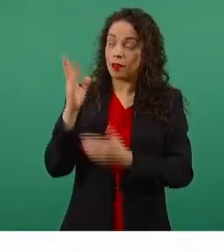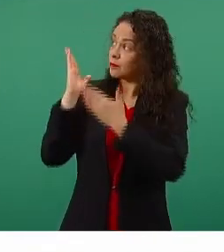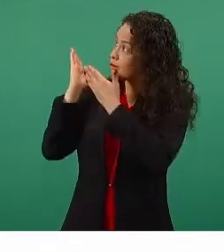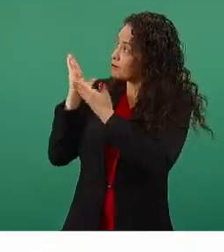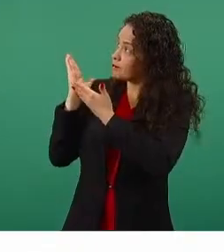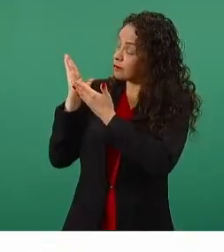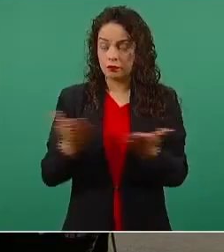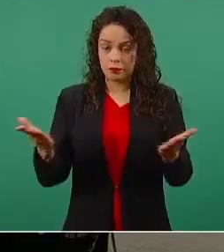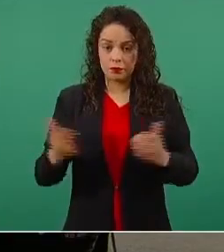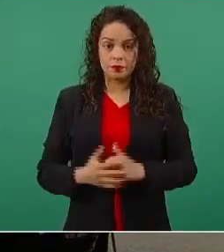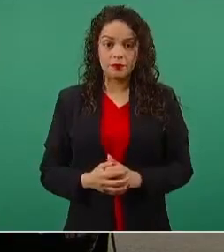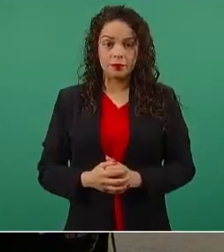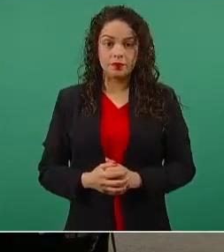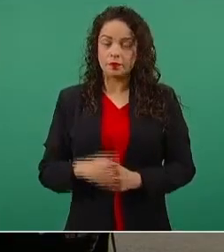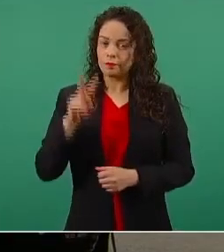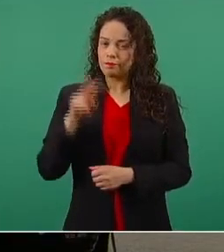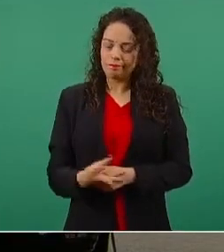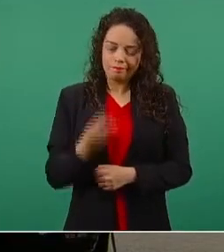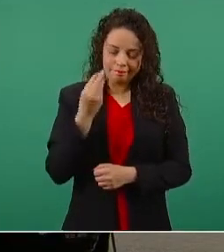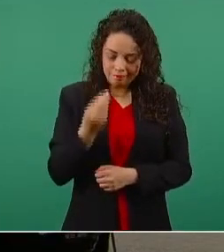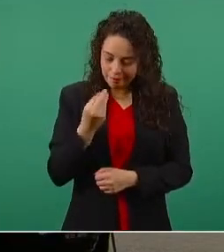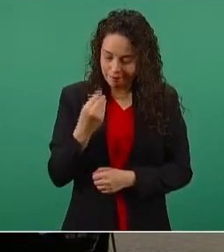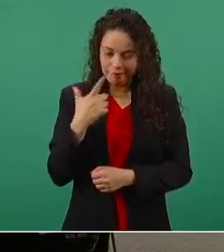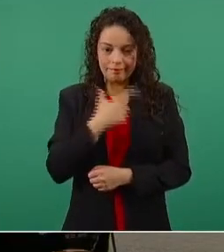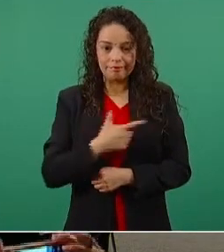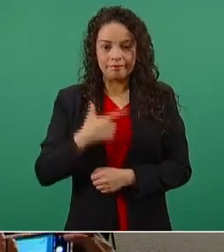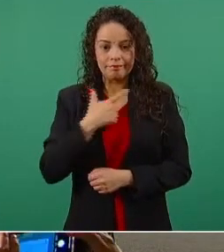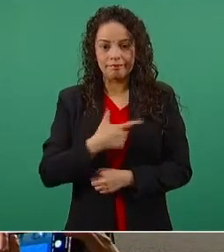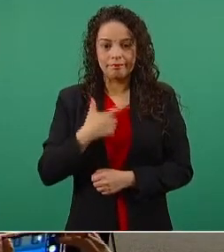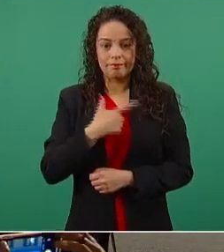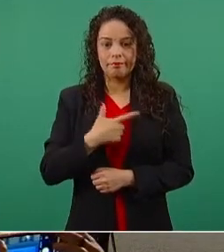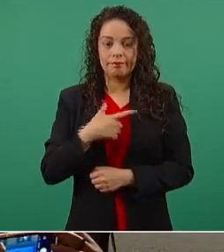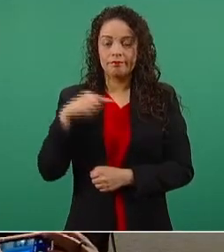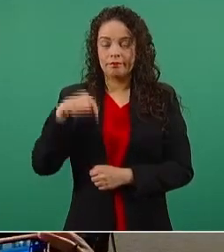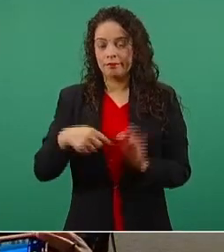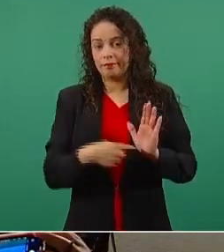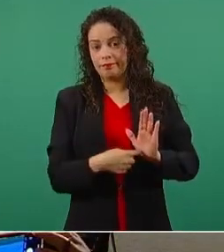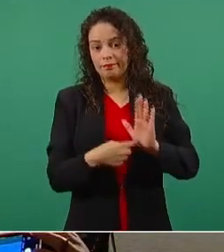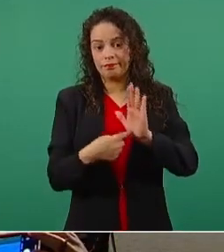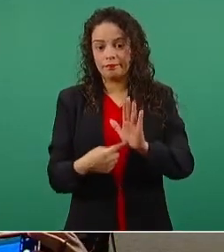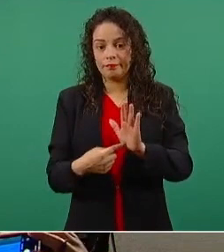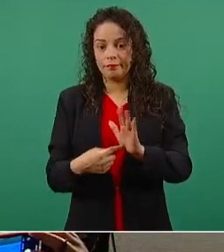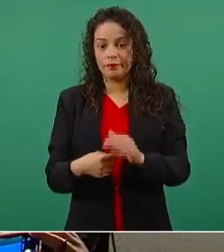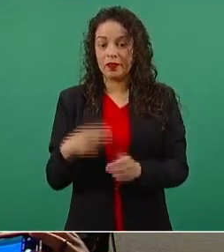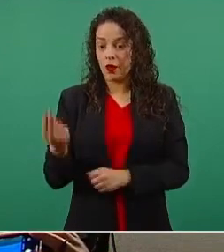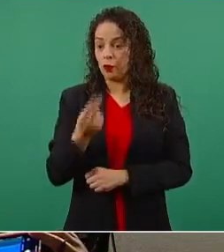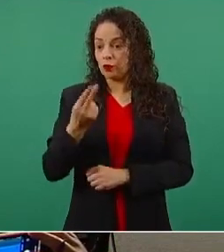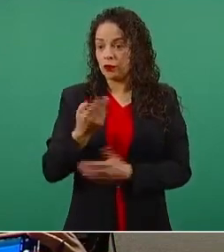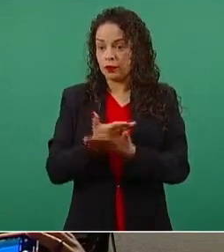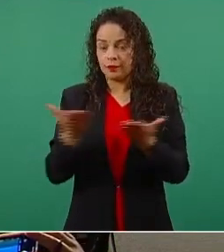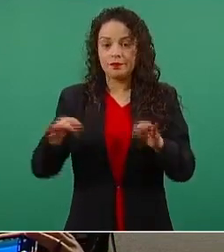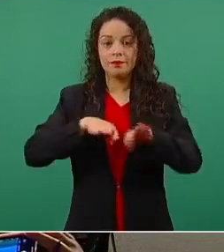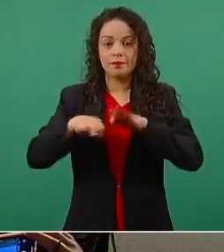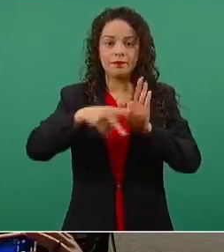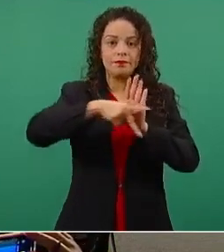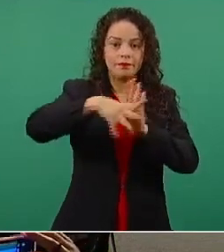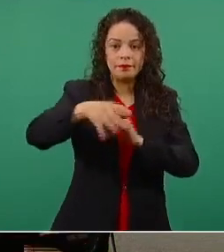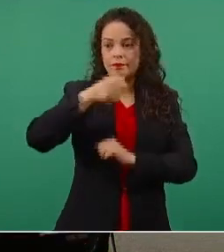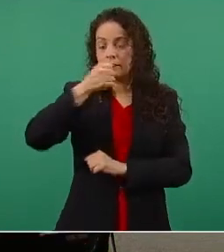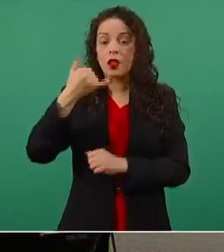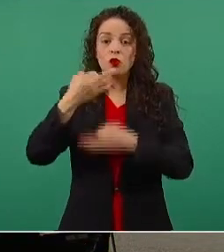de dosis de vacunas. Nos da un gusto, su permiso, presentar a ustedes, medios de comunicación, y a la